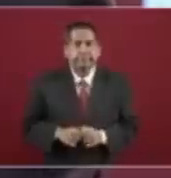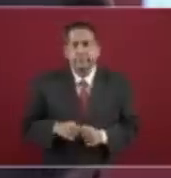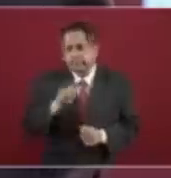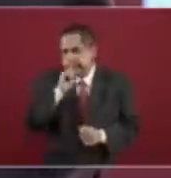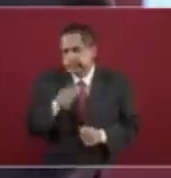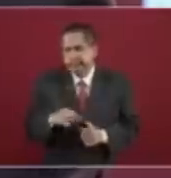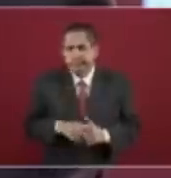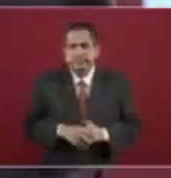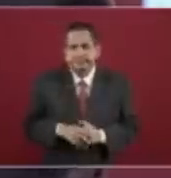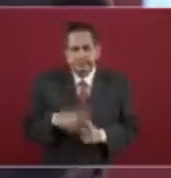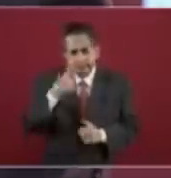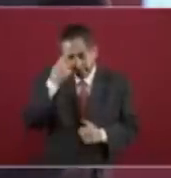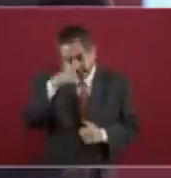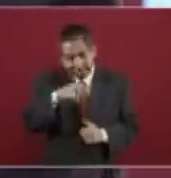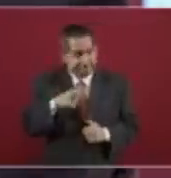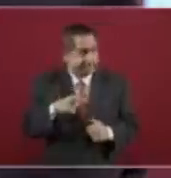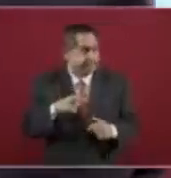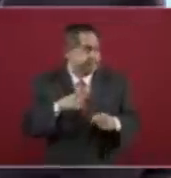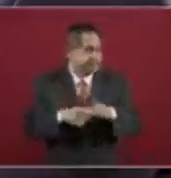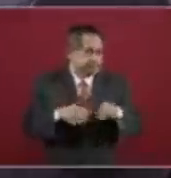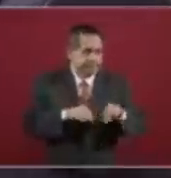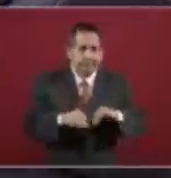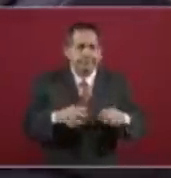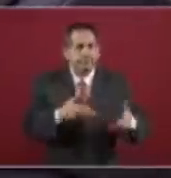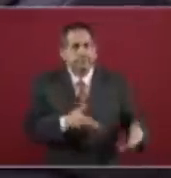también con actividades